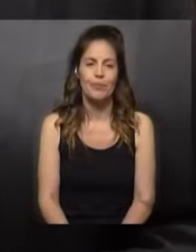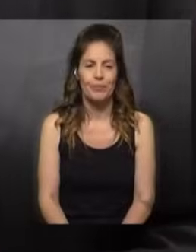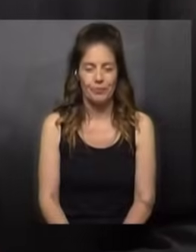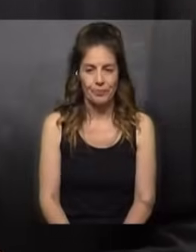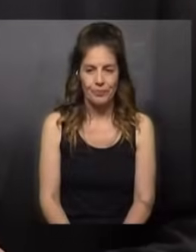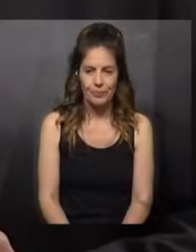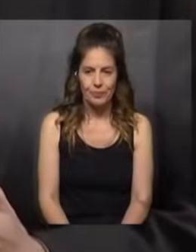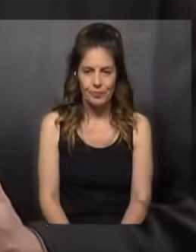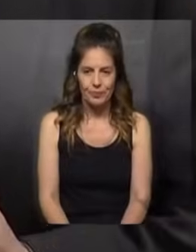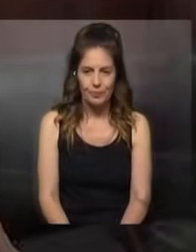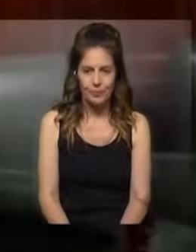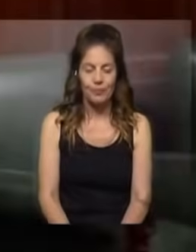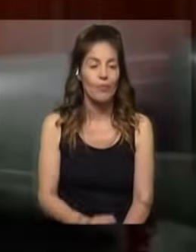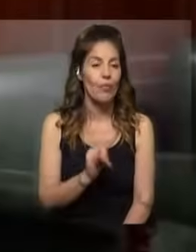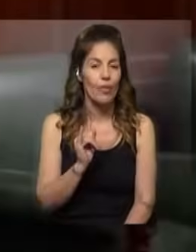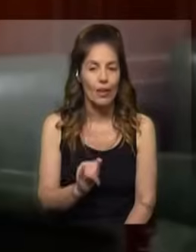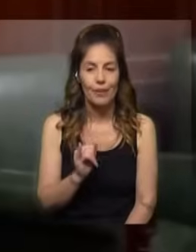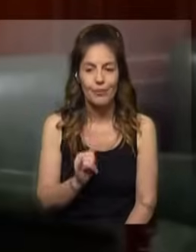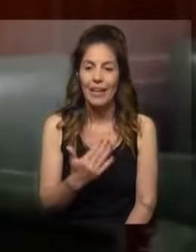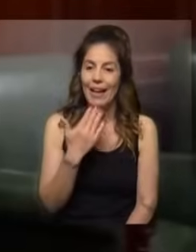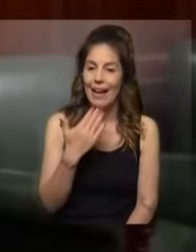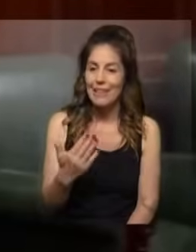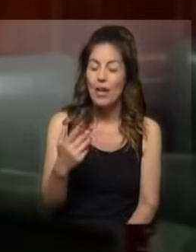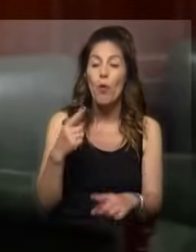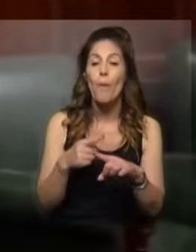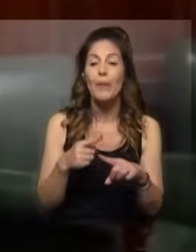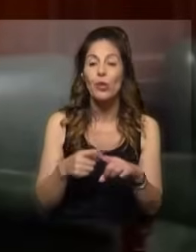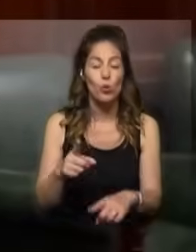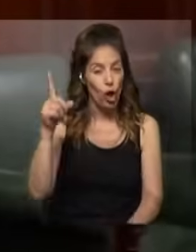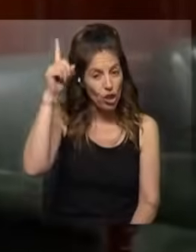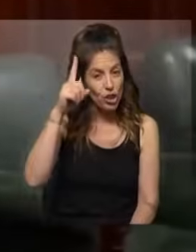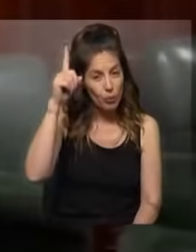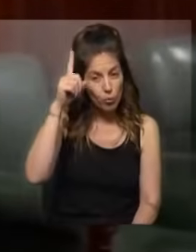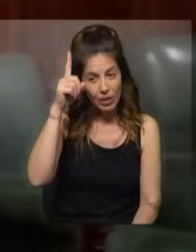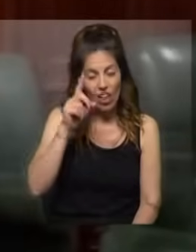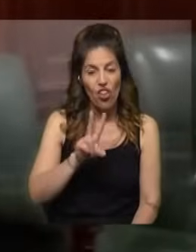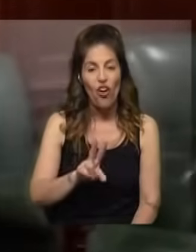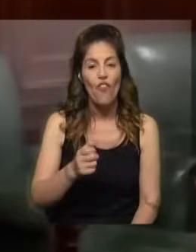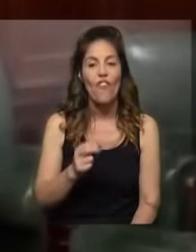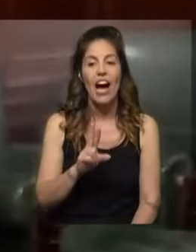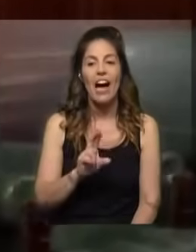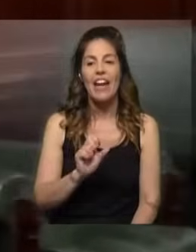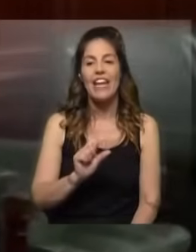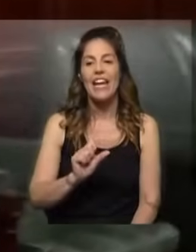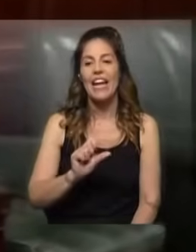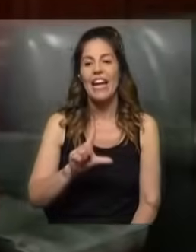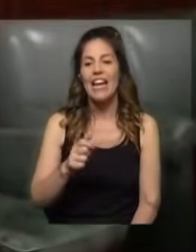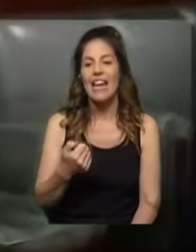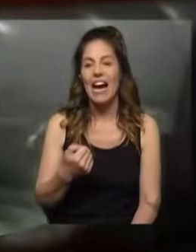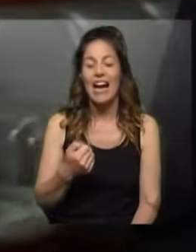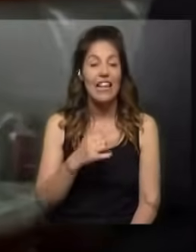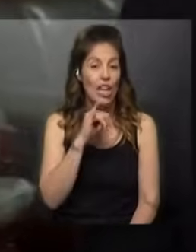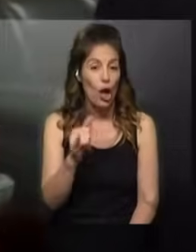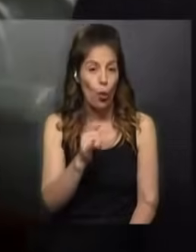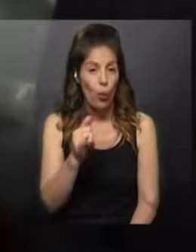Duarte Así es Martín le agradecemos estos minutos al diputado Carlos Varela les cuento a los televidentes y les cuento a ustedes que se votaron